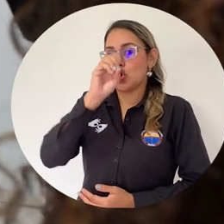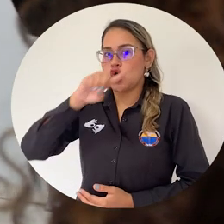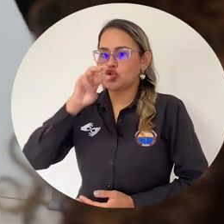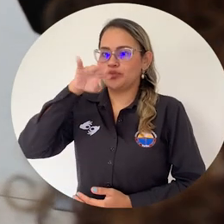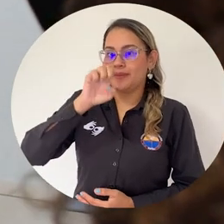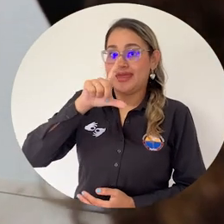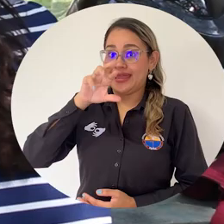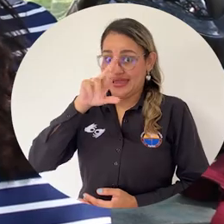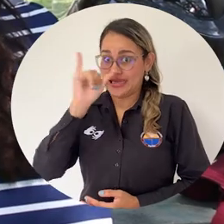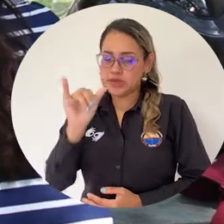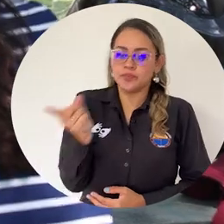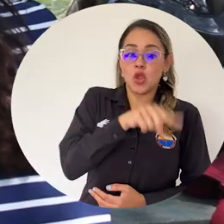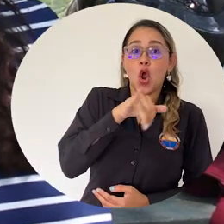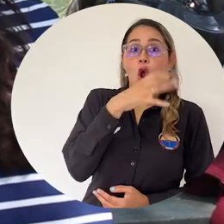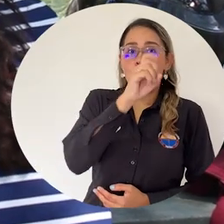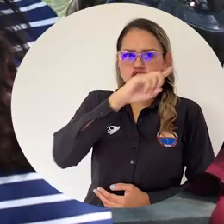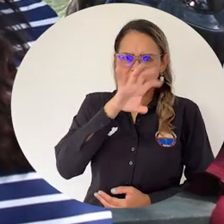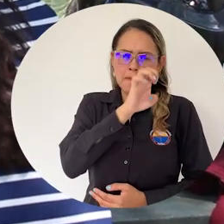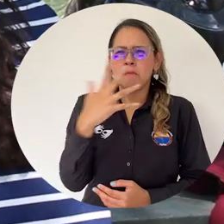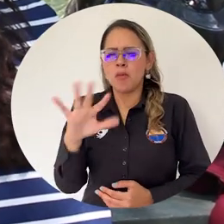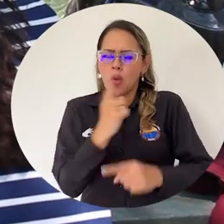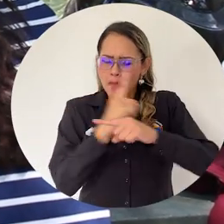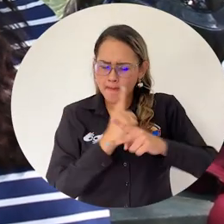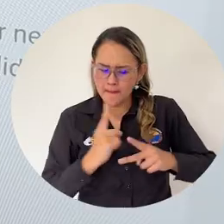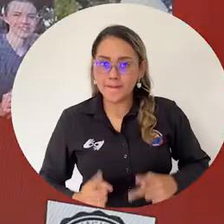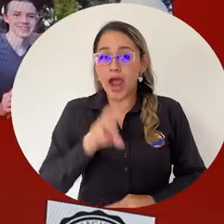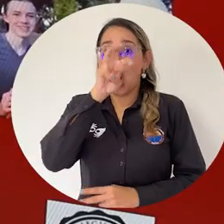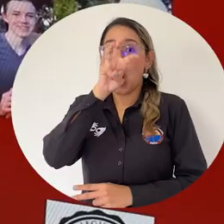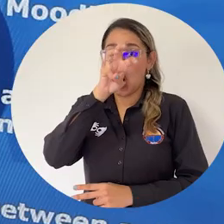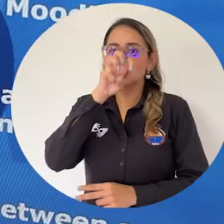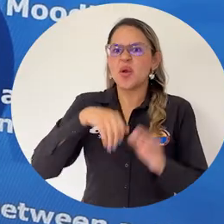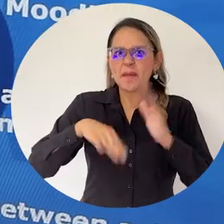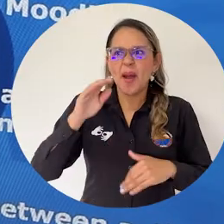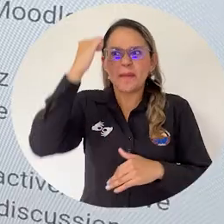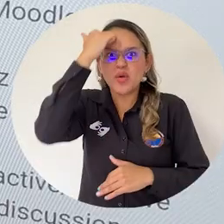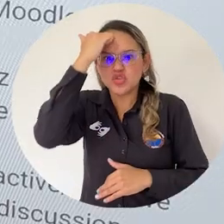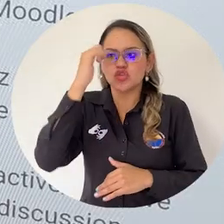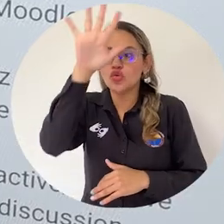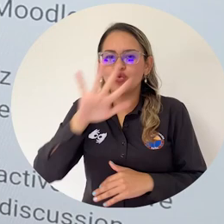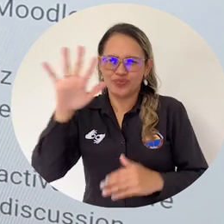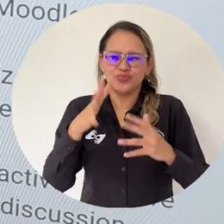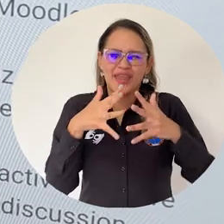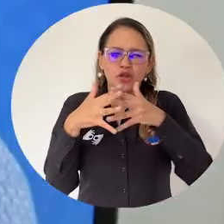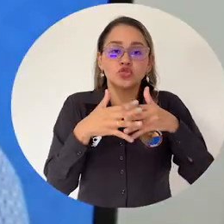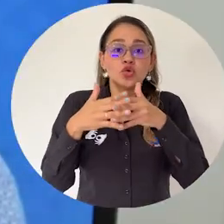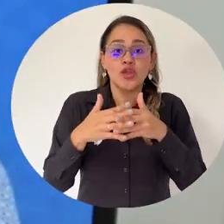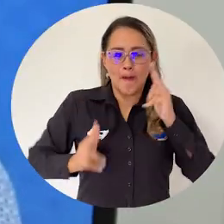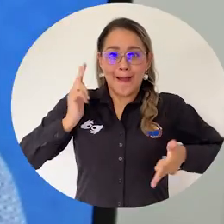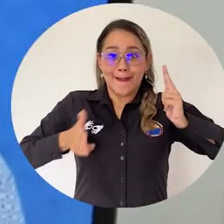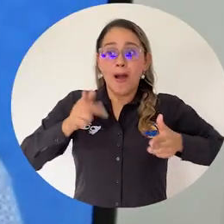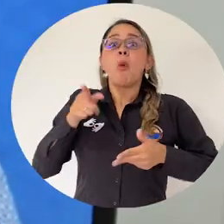Rosemary Cruz O'Byrne y José Leone Villalba durante 8 semanas interactuarán con docentes de universidades de Texas,